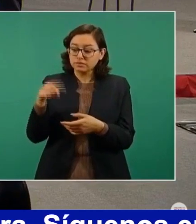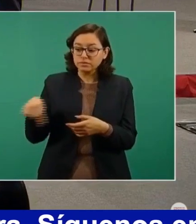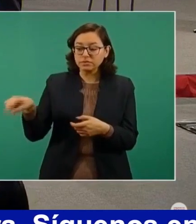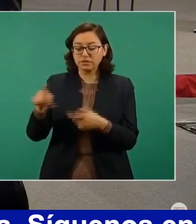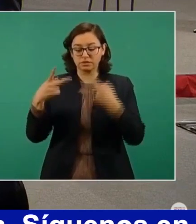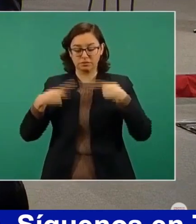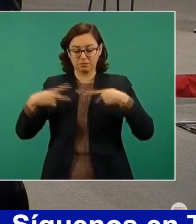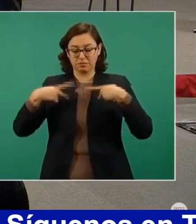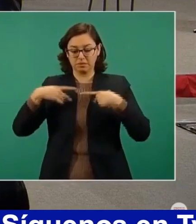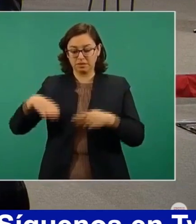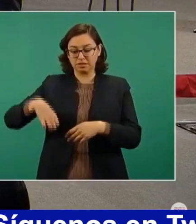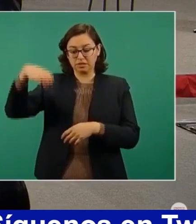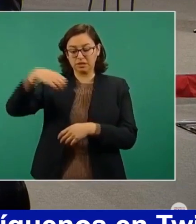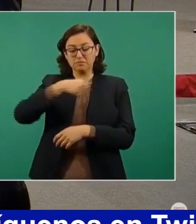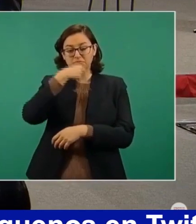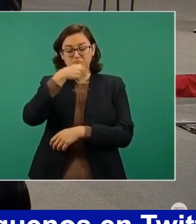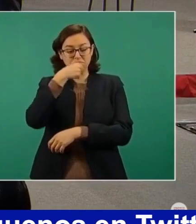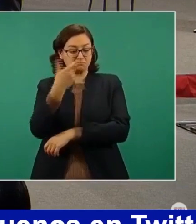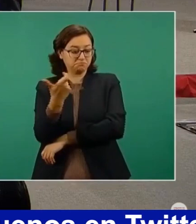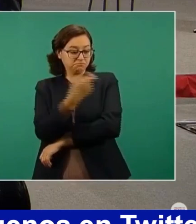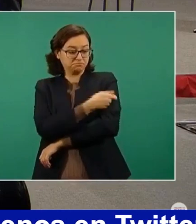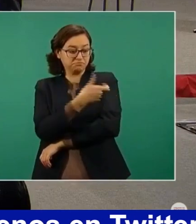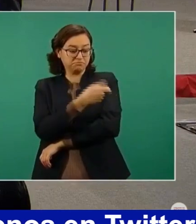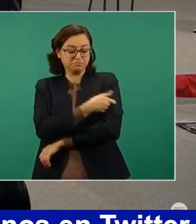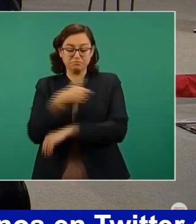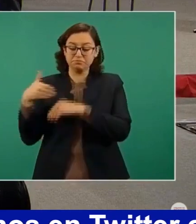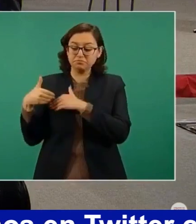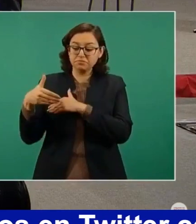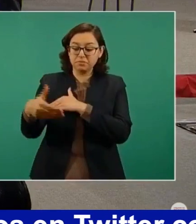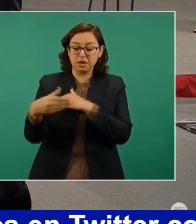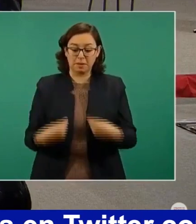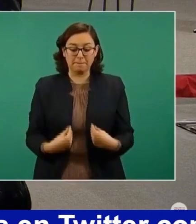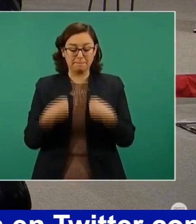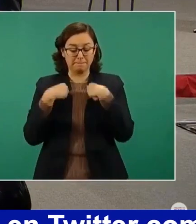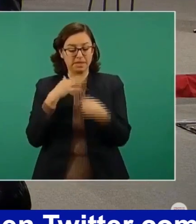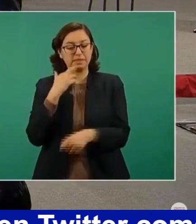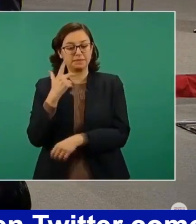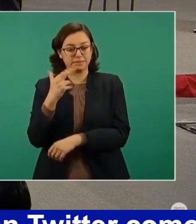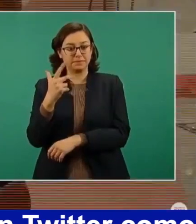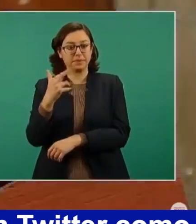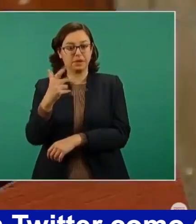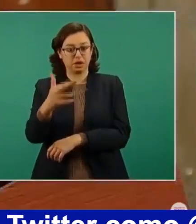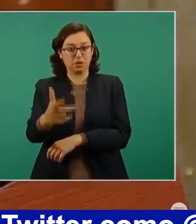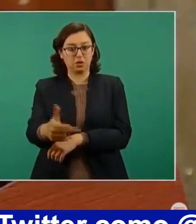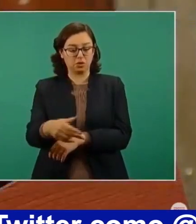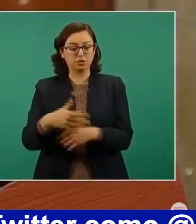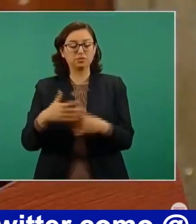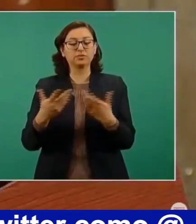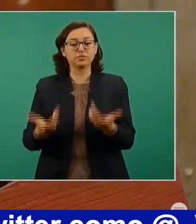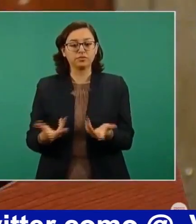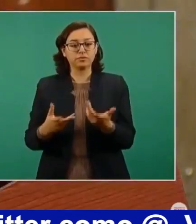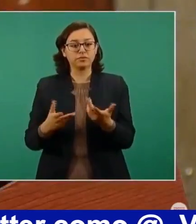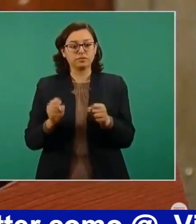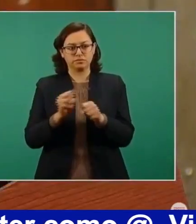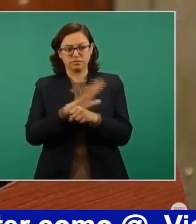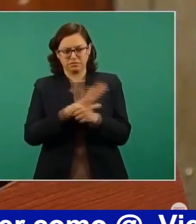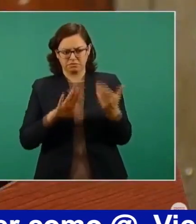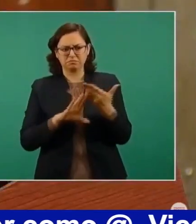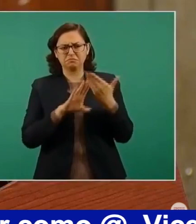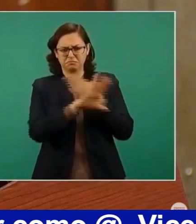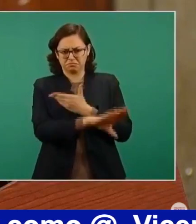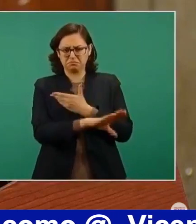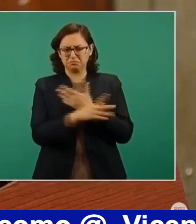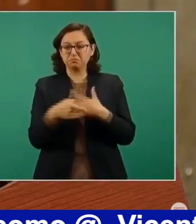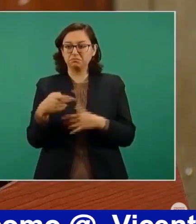de las personas vacunadas se mejore en una forma significativa, y no solo el evitar tener la enfermedad